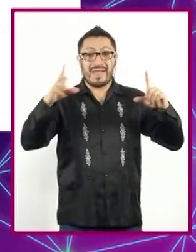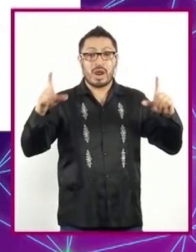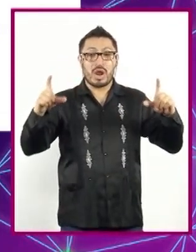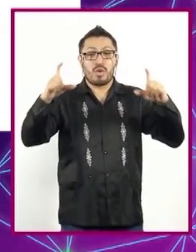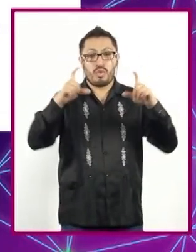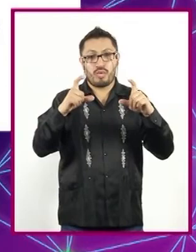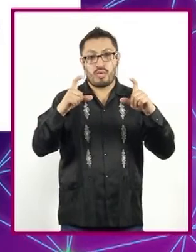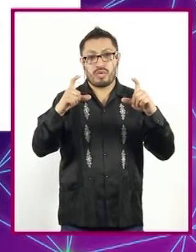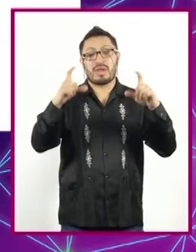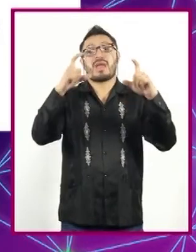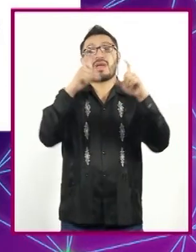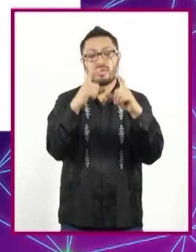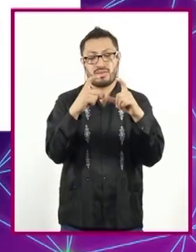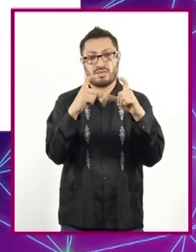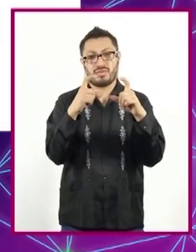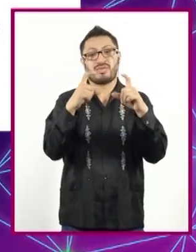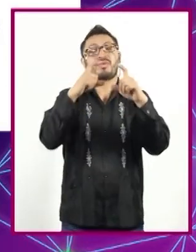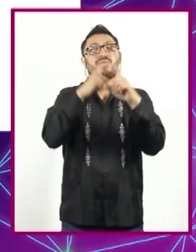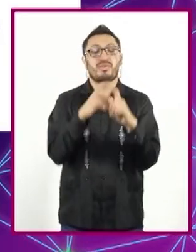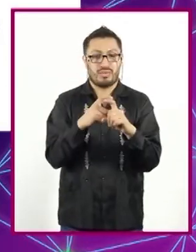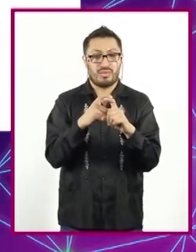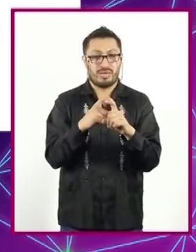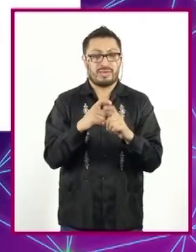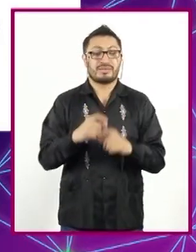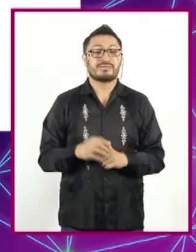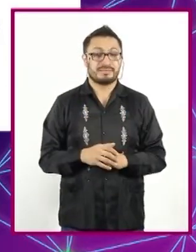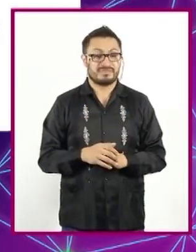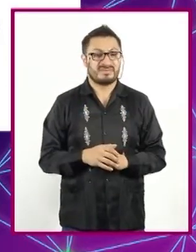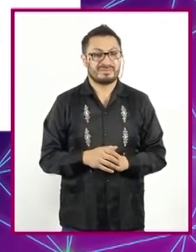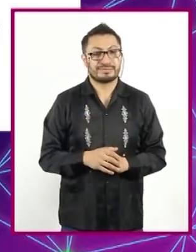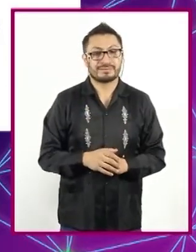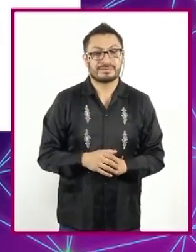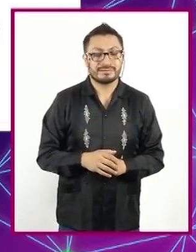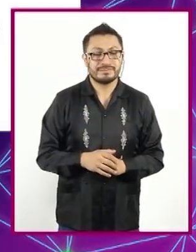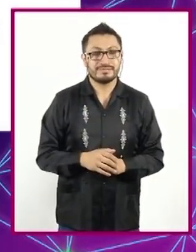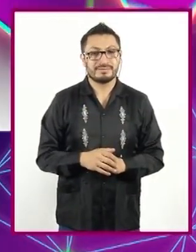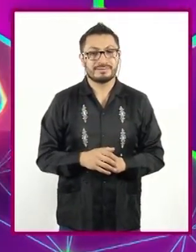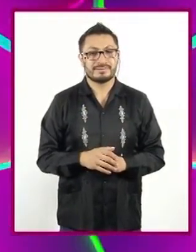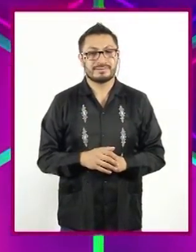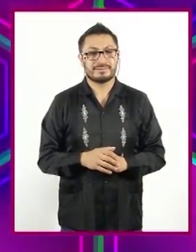corte anterior y, por supuesto, más pequeña que la base.